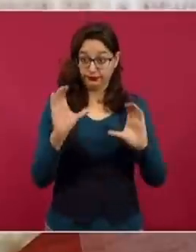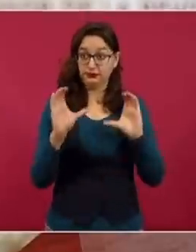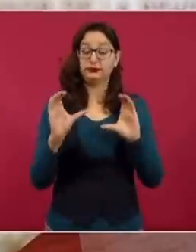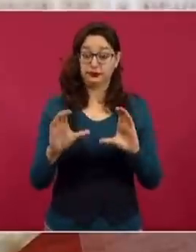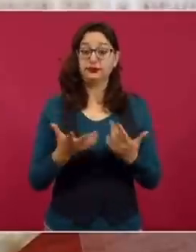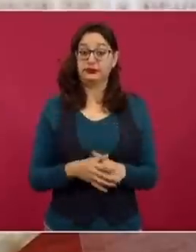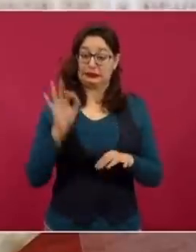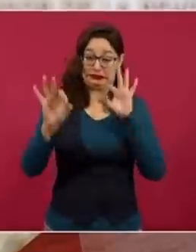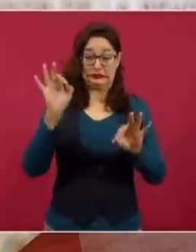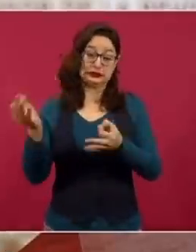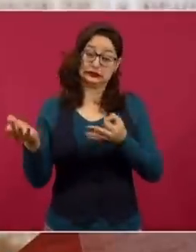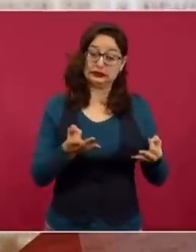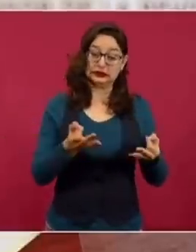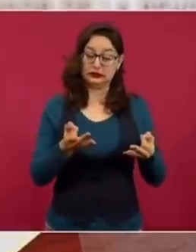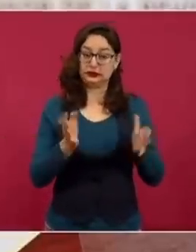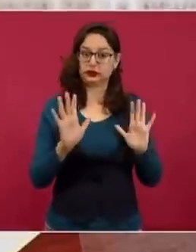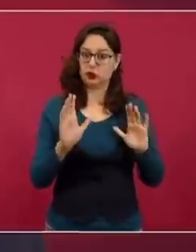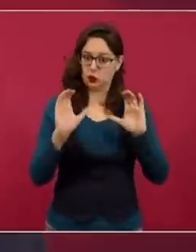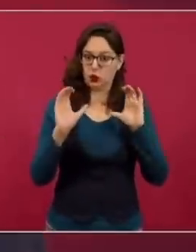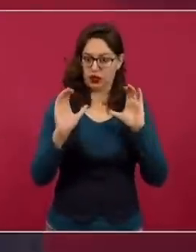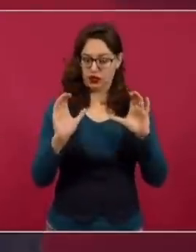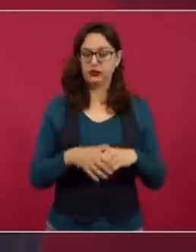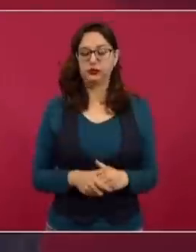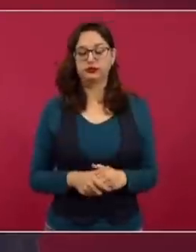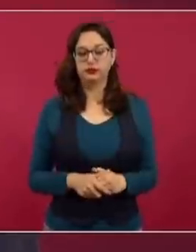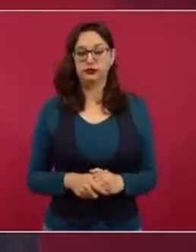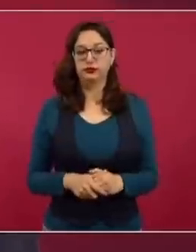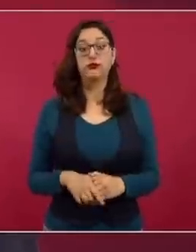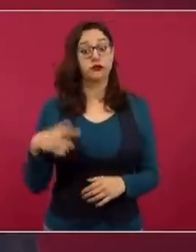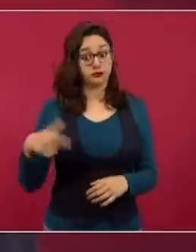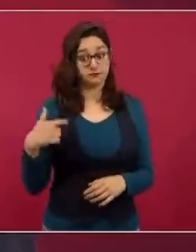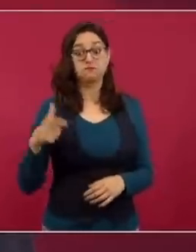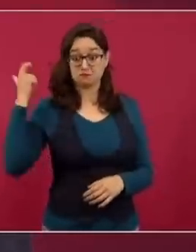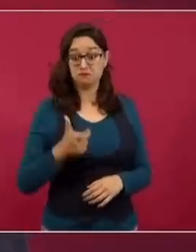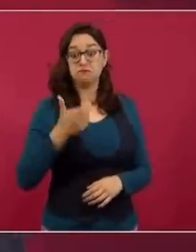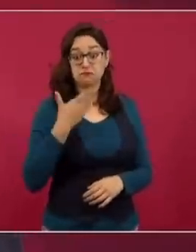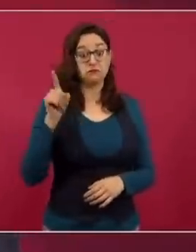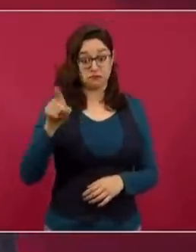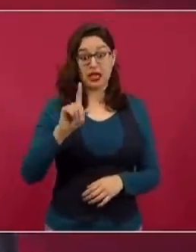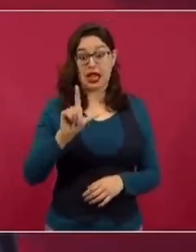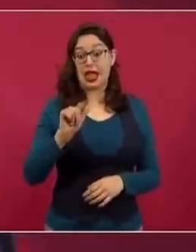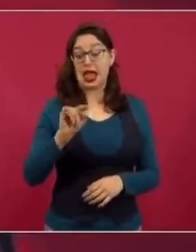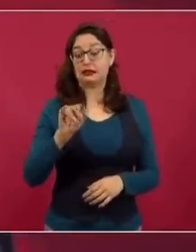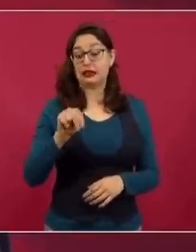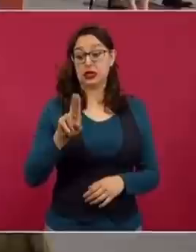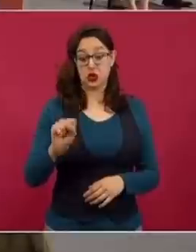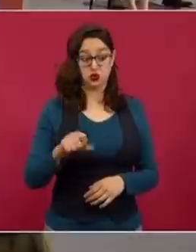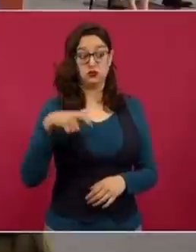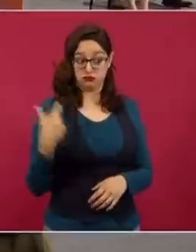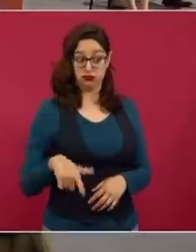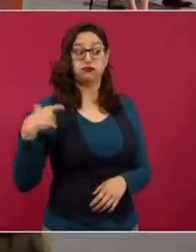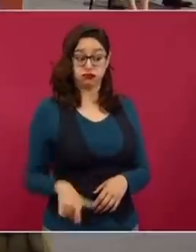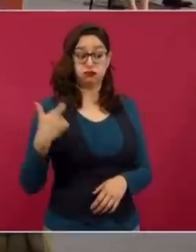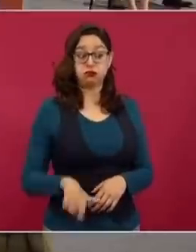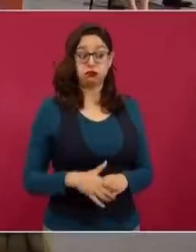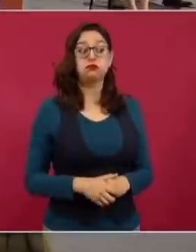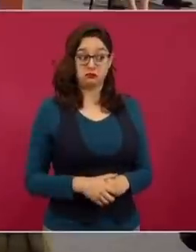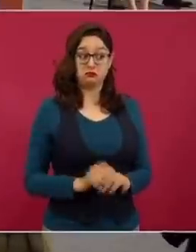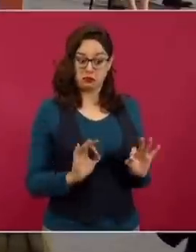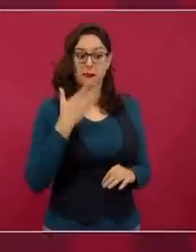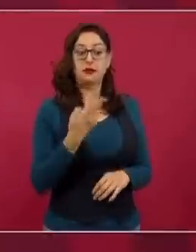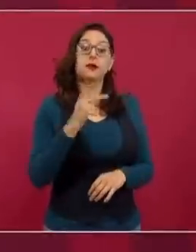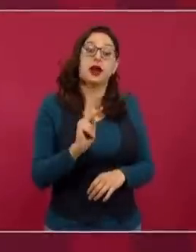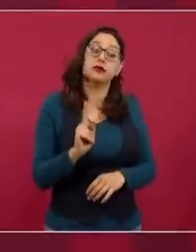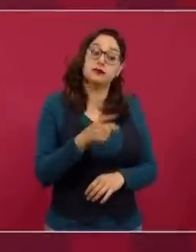están tentando. Pagan muy bien en latinos. Se van a rayar, pero van a perder